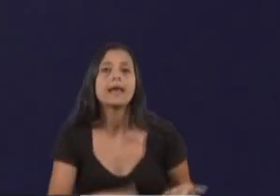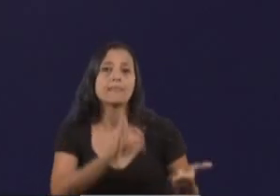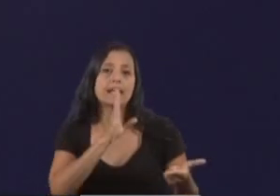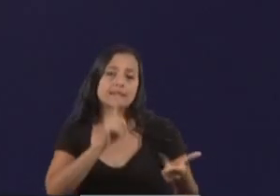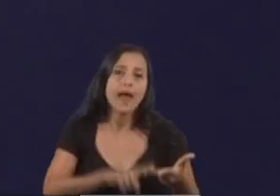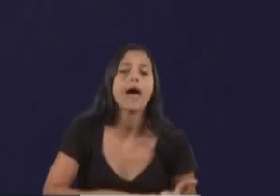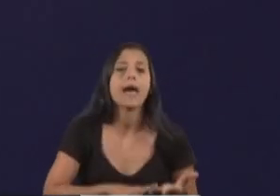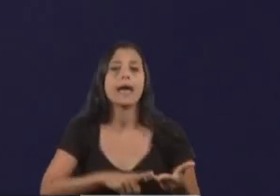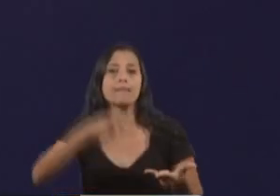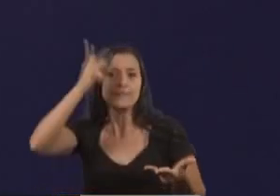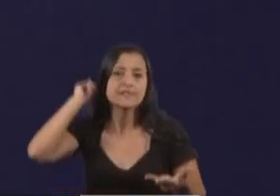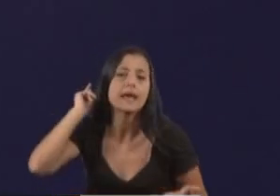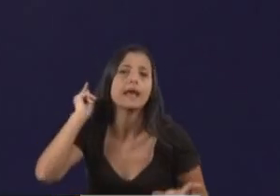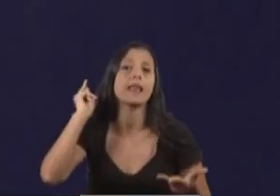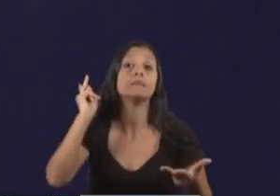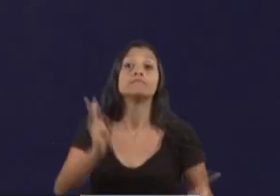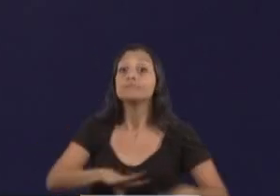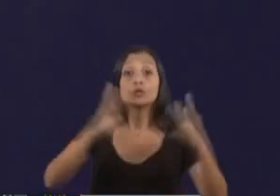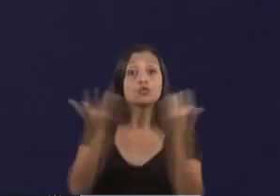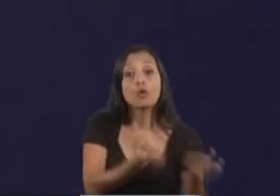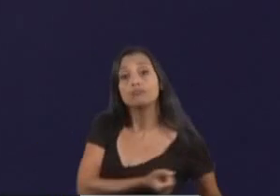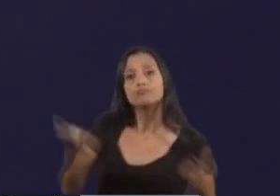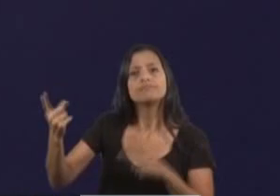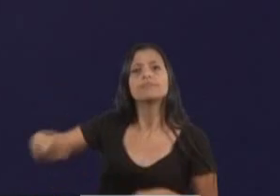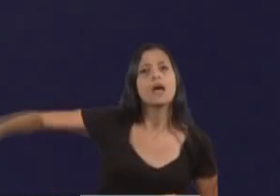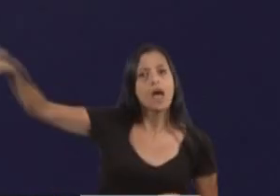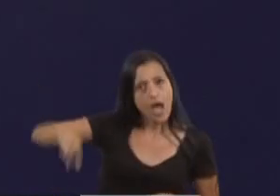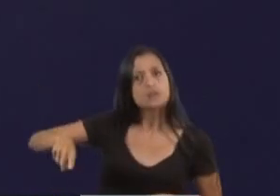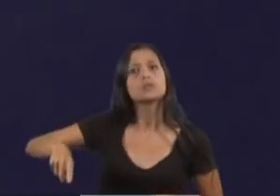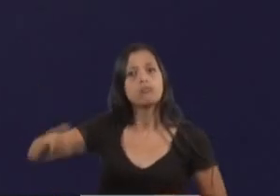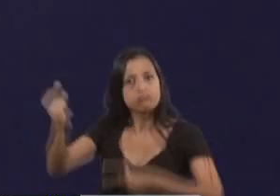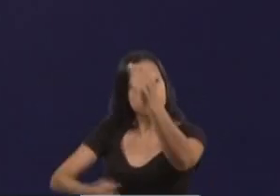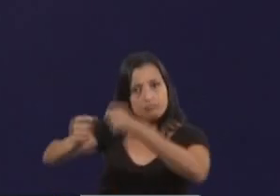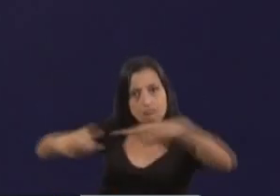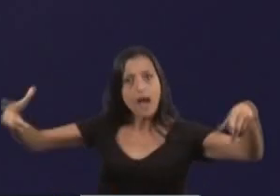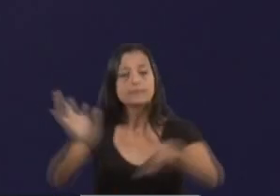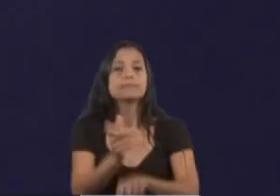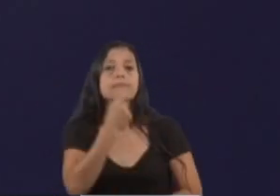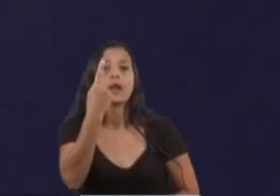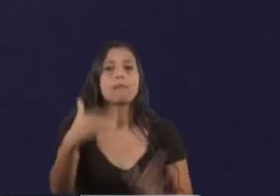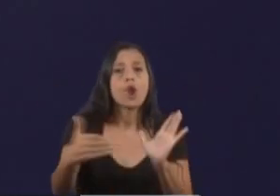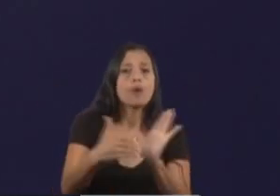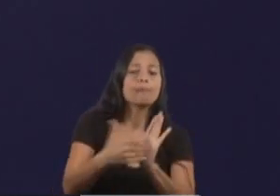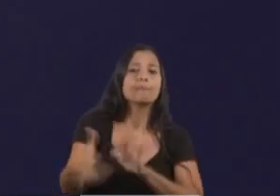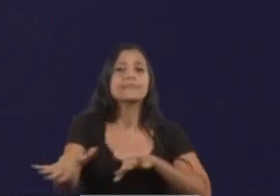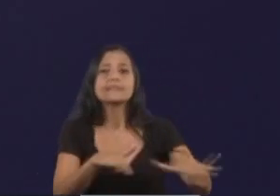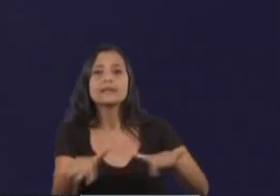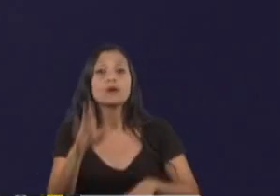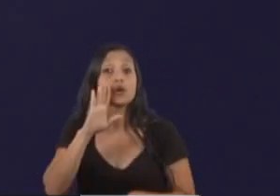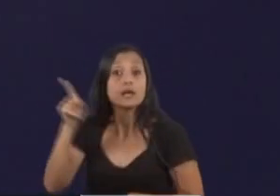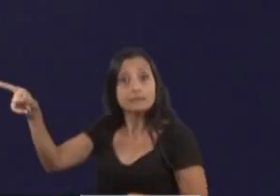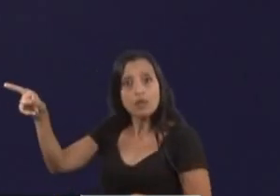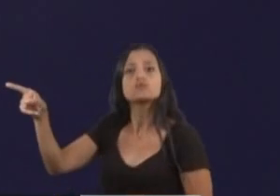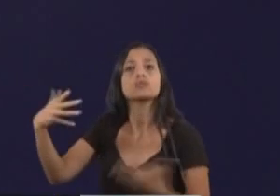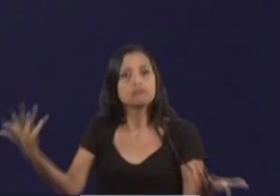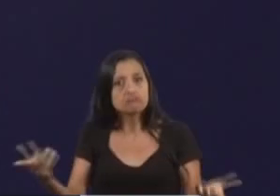Unidos y Chile. Todos ellos incrementaron sus compras, como es el caso, por ejemplo, de Estados Unidos,